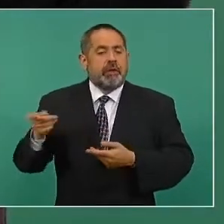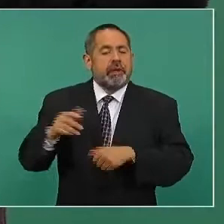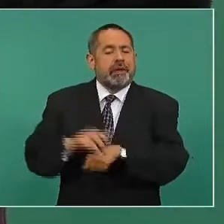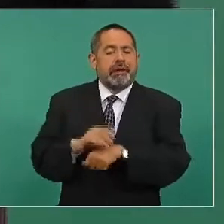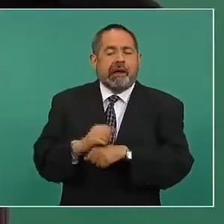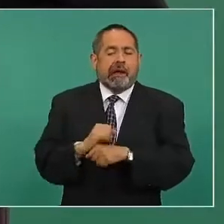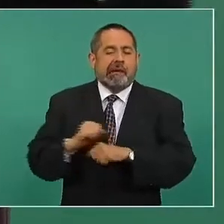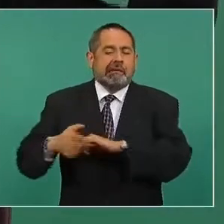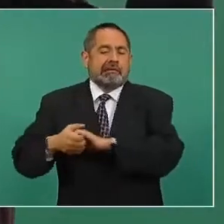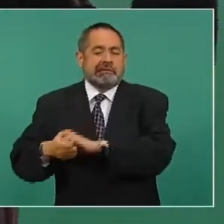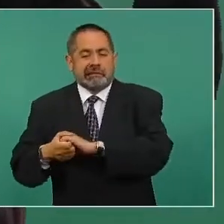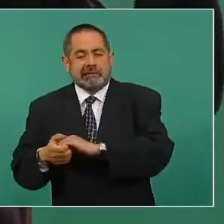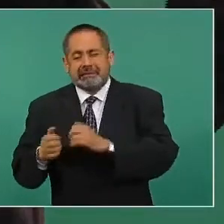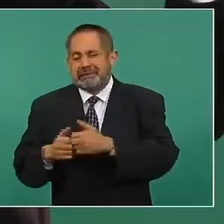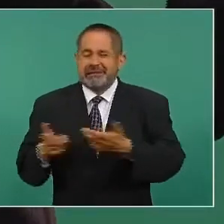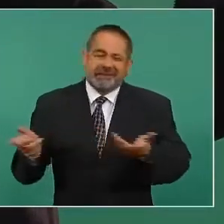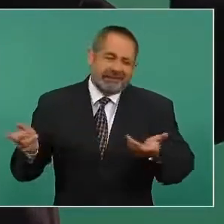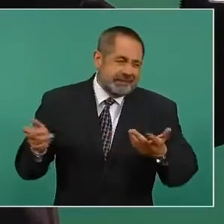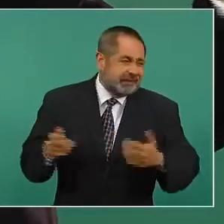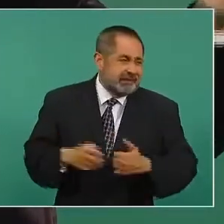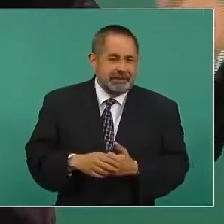agarraderas, si acaso